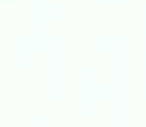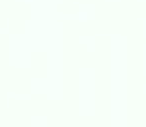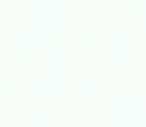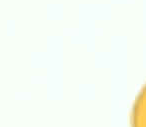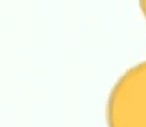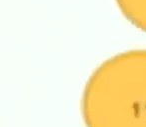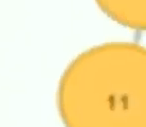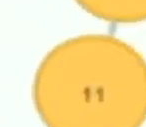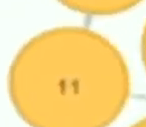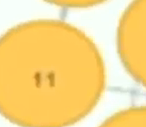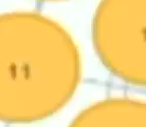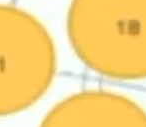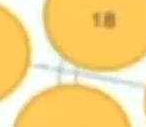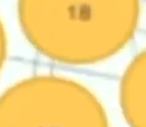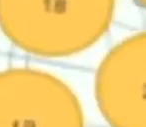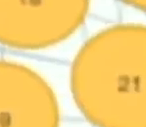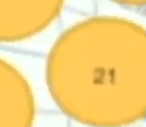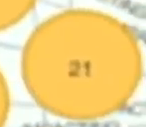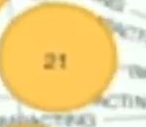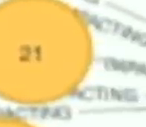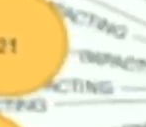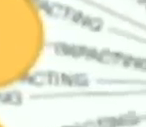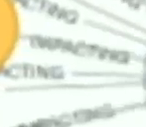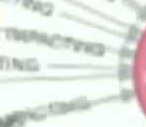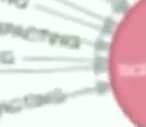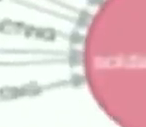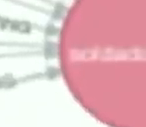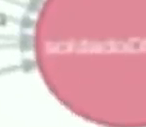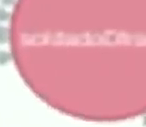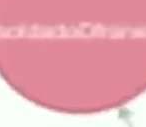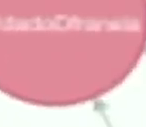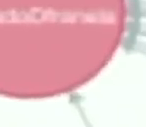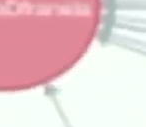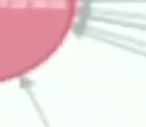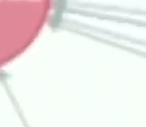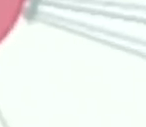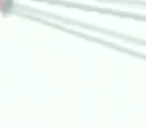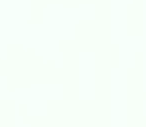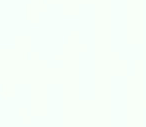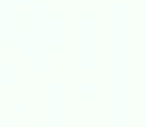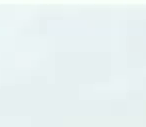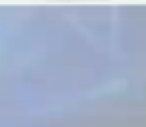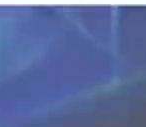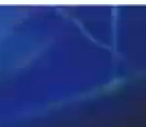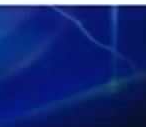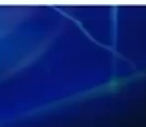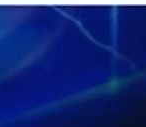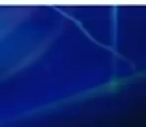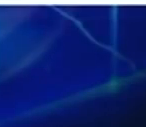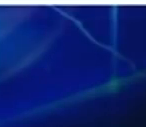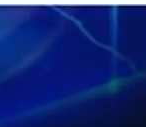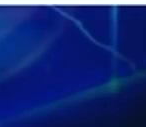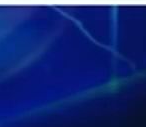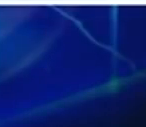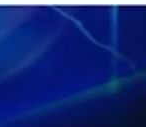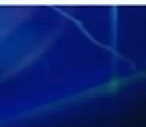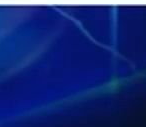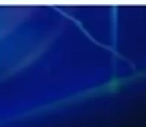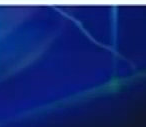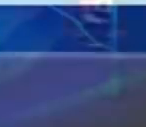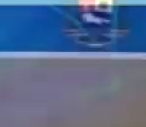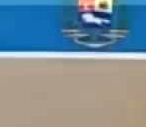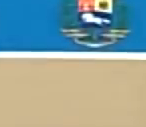delitos internacional. Buscan tipificar delitos que no existen. Así que, además de este